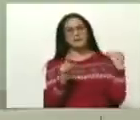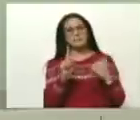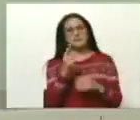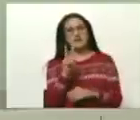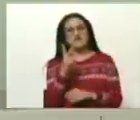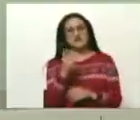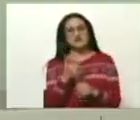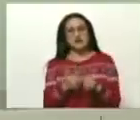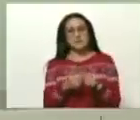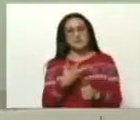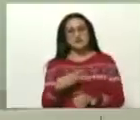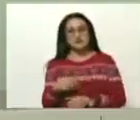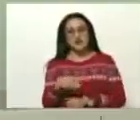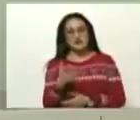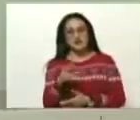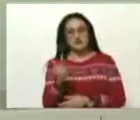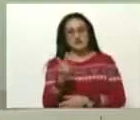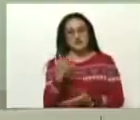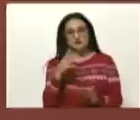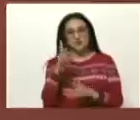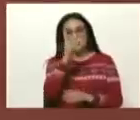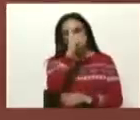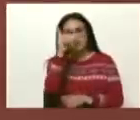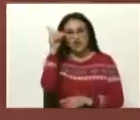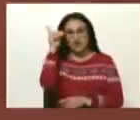vicepresidente de la tolda roja, Diosdado Cabello.